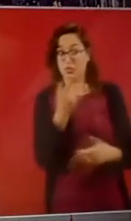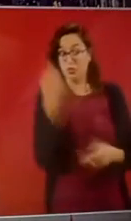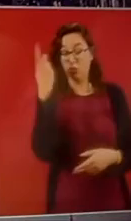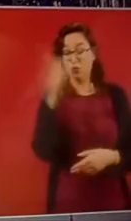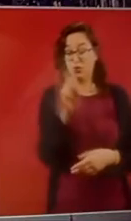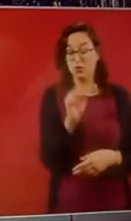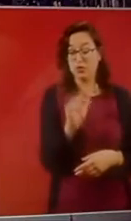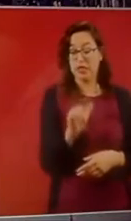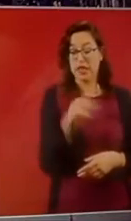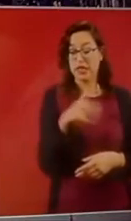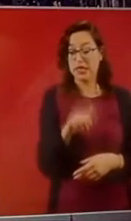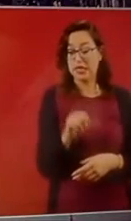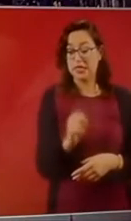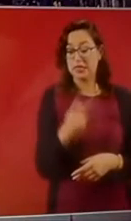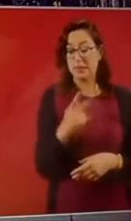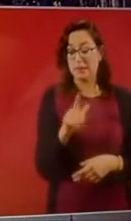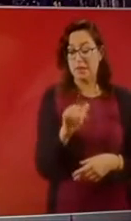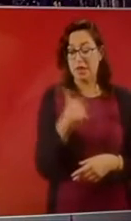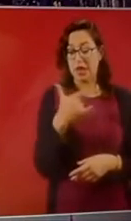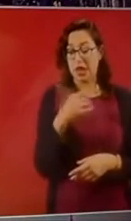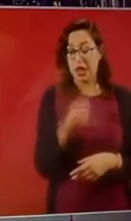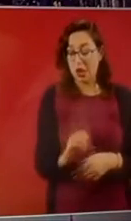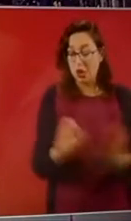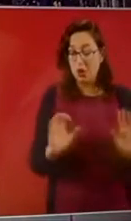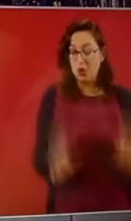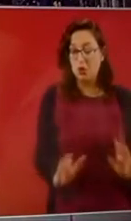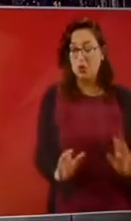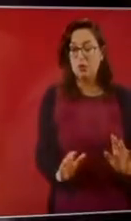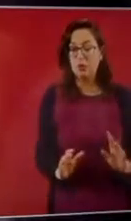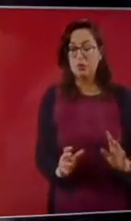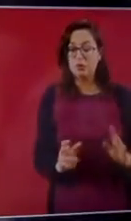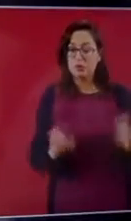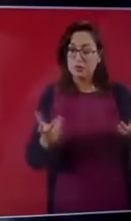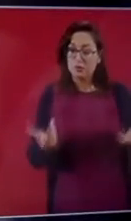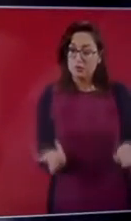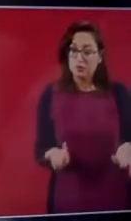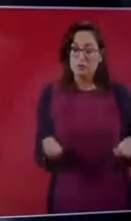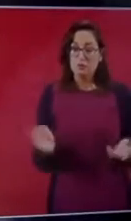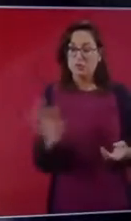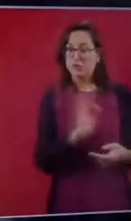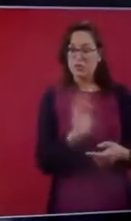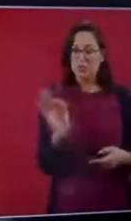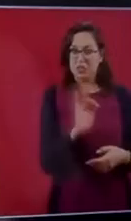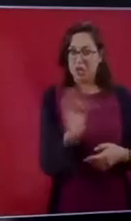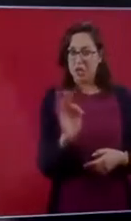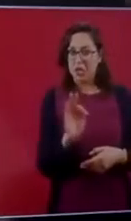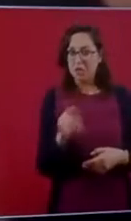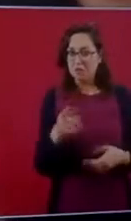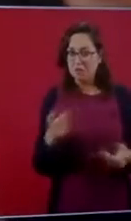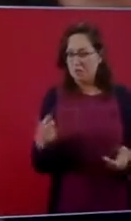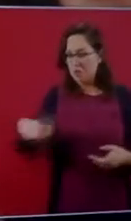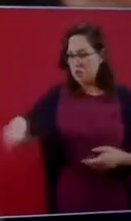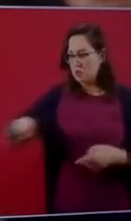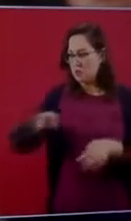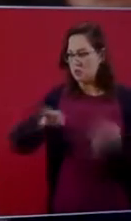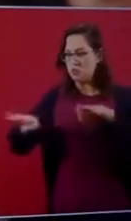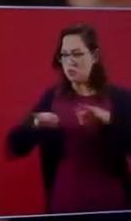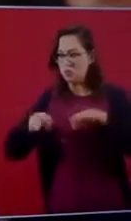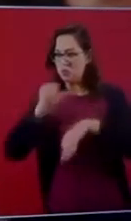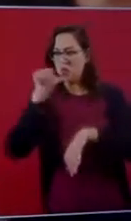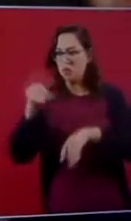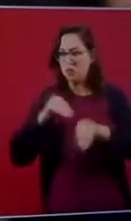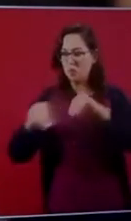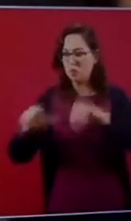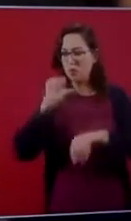ser hospitalizado por COVID-19. Era subdelegado del ISSSTE en Michoacán, permaneció alrededor